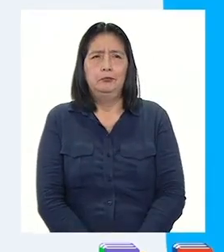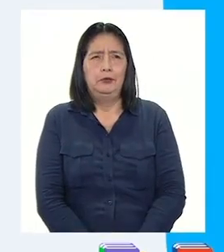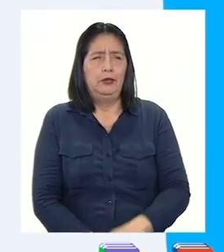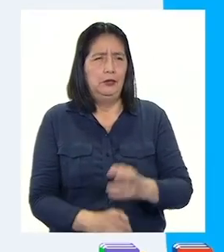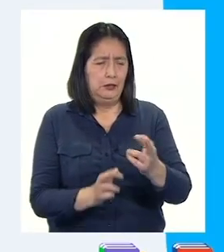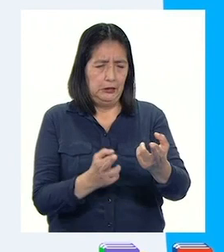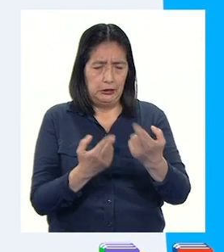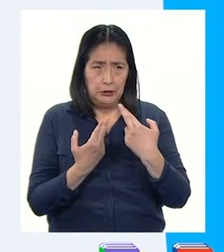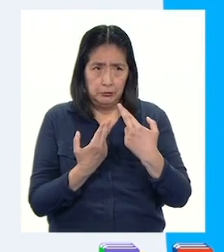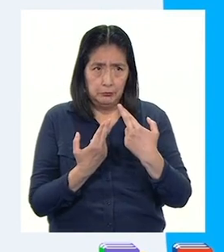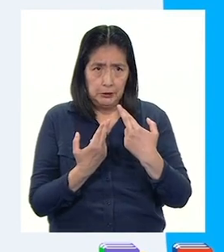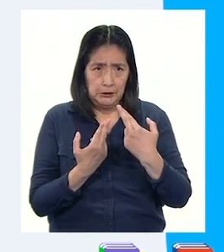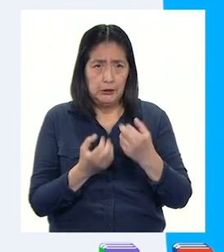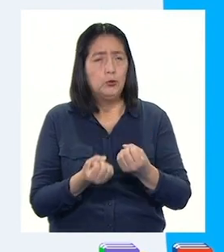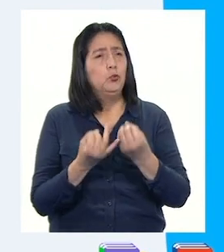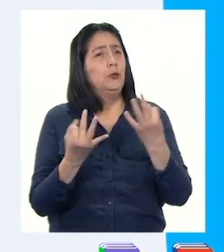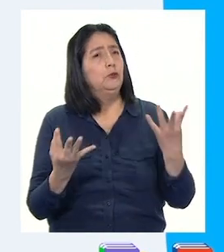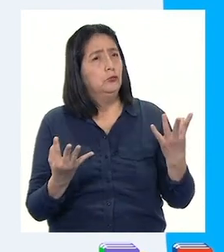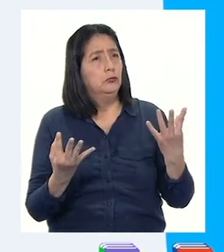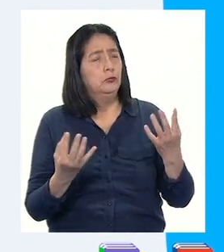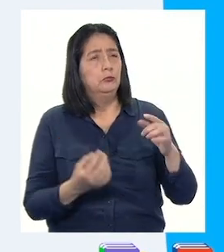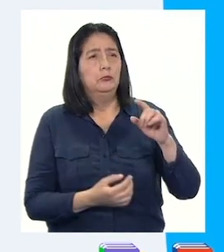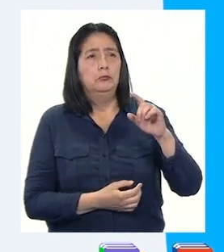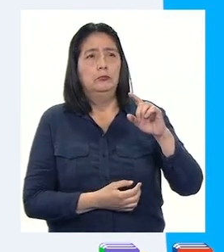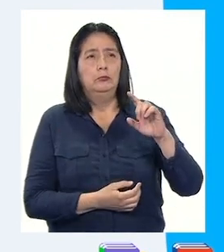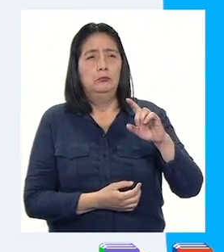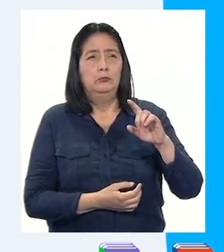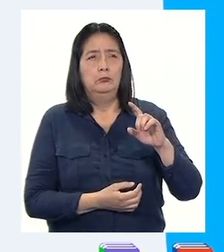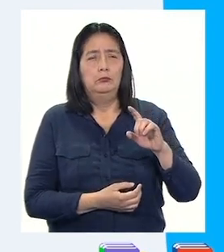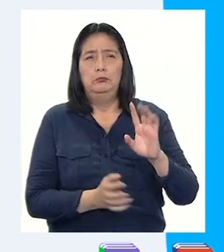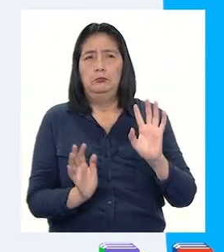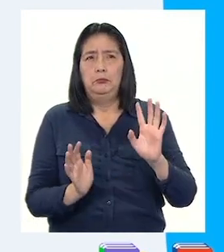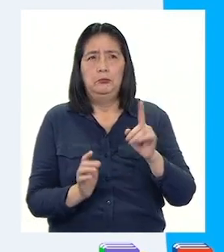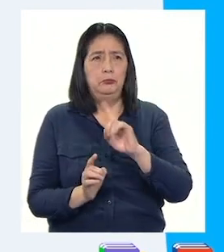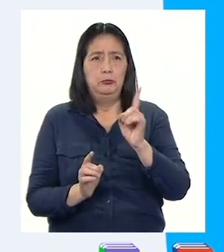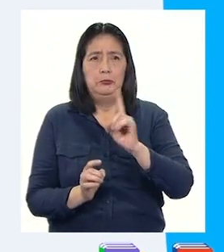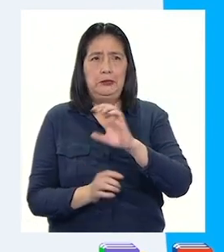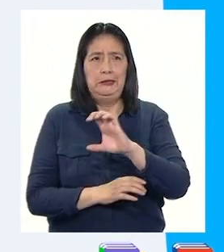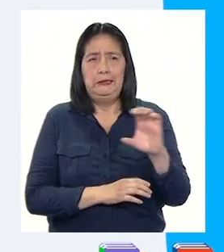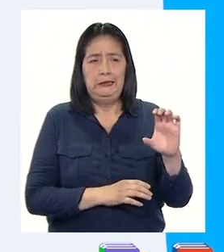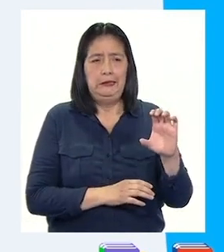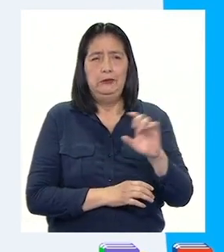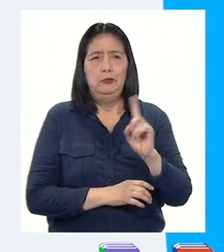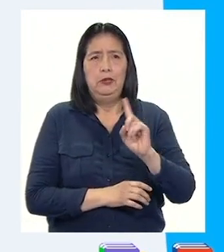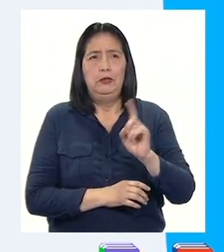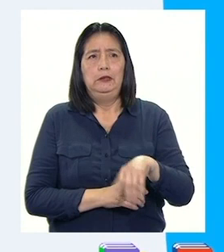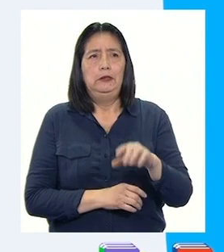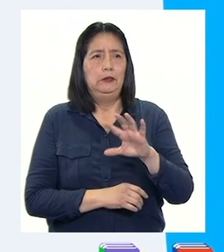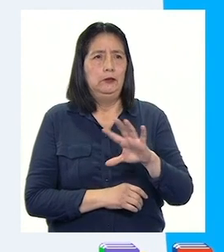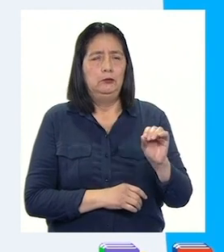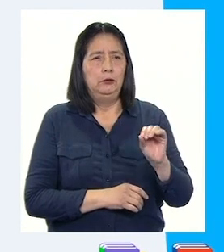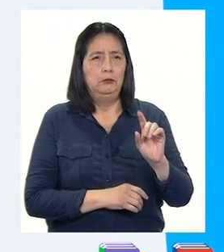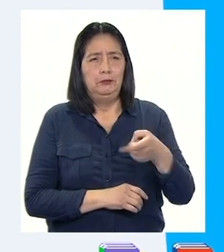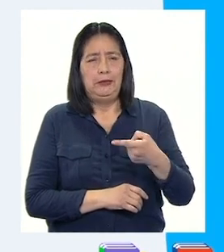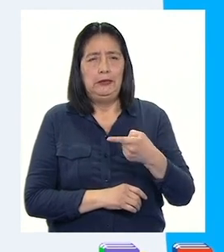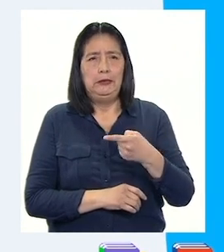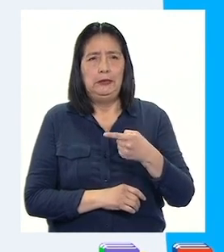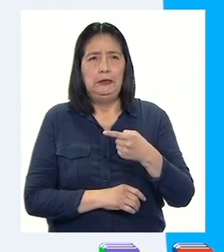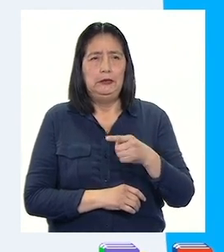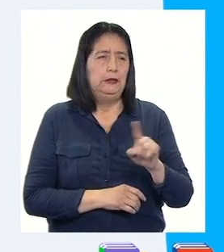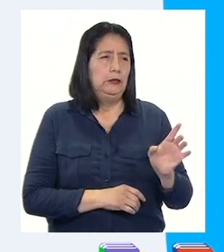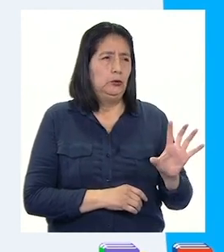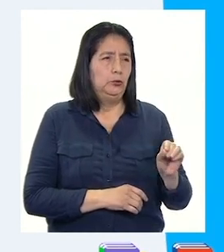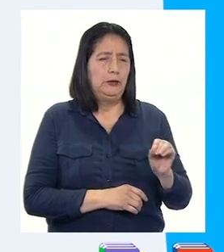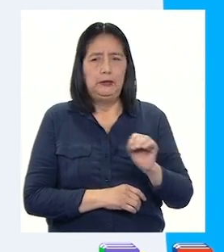La respuesta a nuestro problema es... 1000. No hay nada en las centenas. Aquí hay un 50 y aquí un